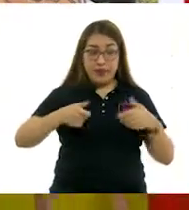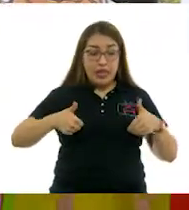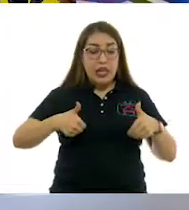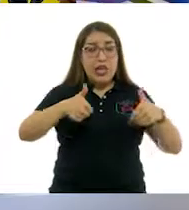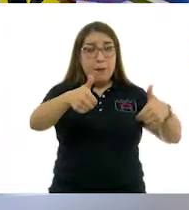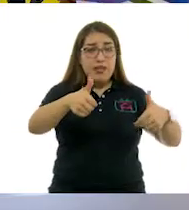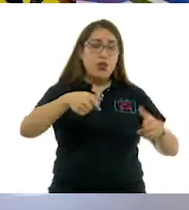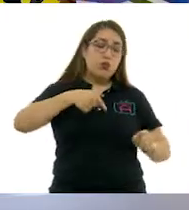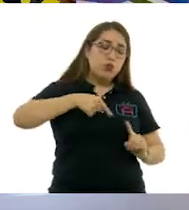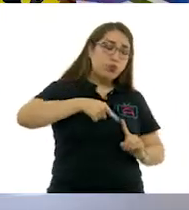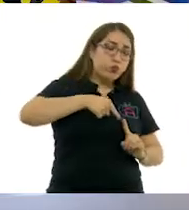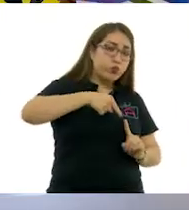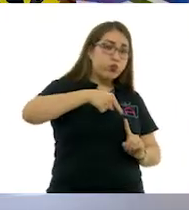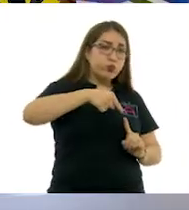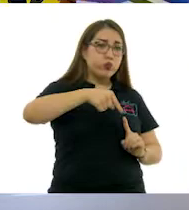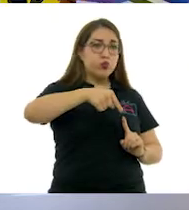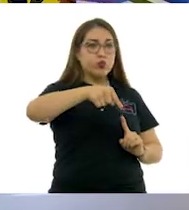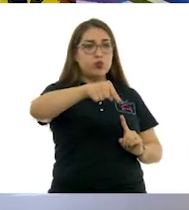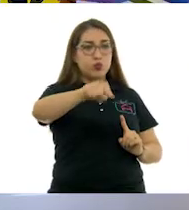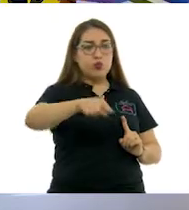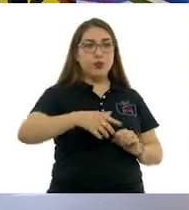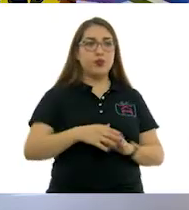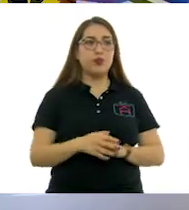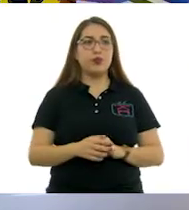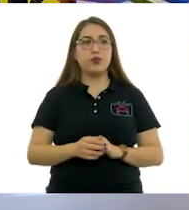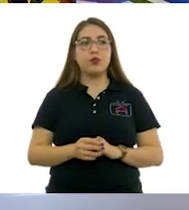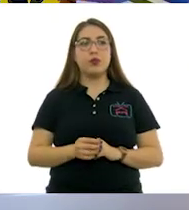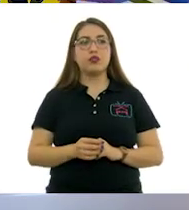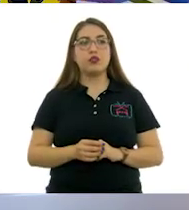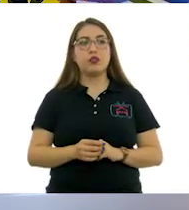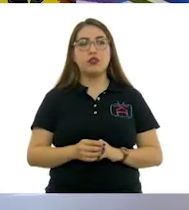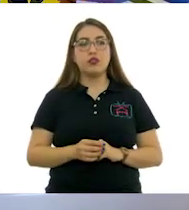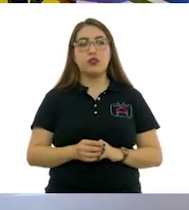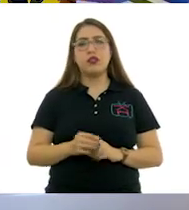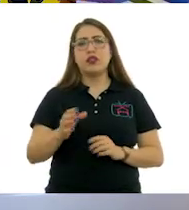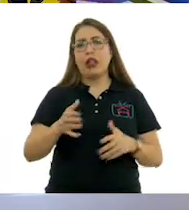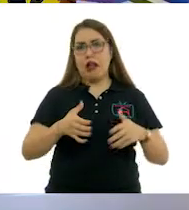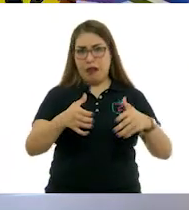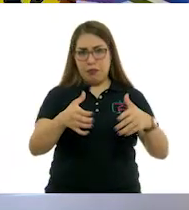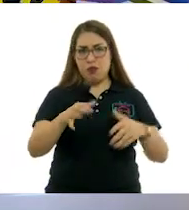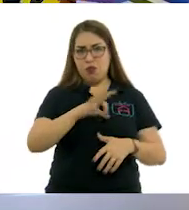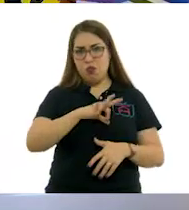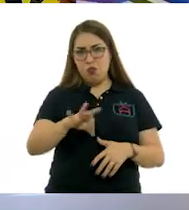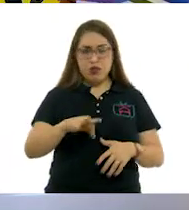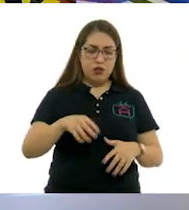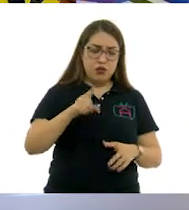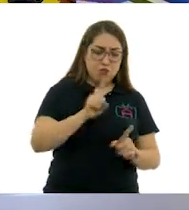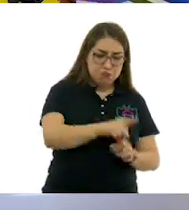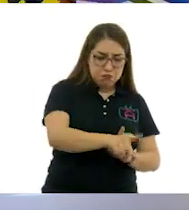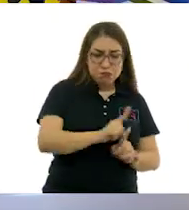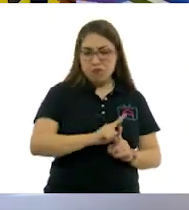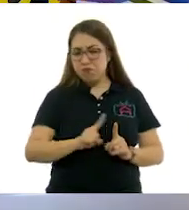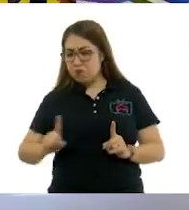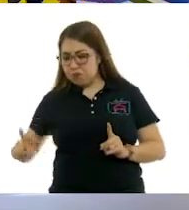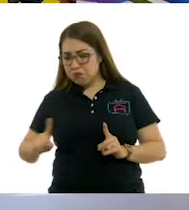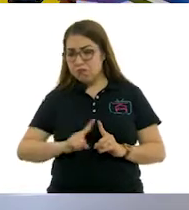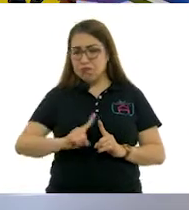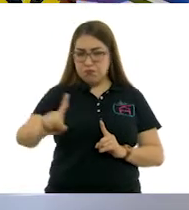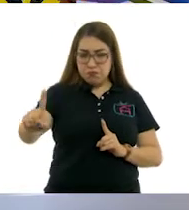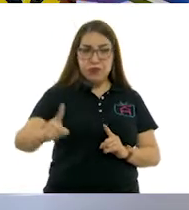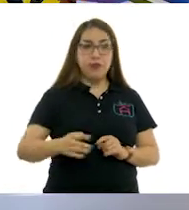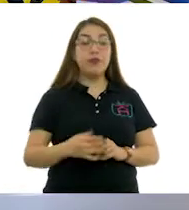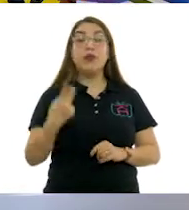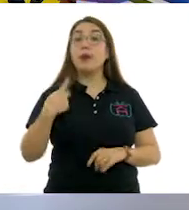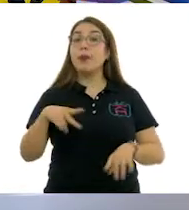yo voy a recorrer. Muy bien. Es el caminito. El caminito puede ser hacia adelante, hacia atrás, hacia un lado o hacia el otro. Y